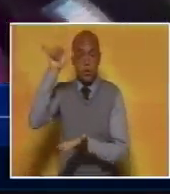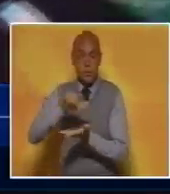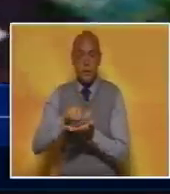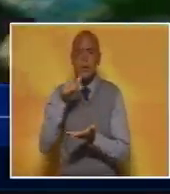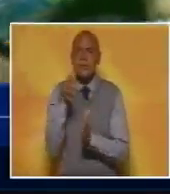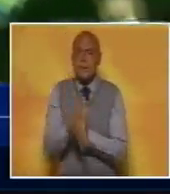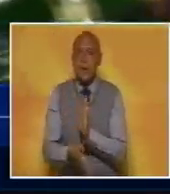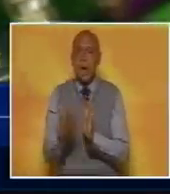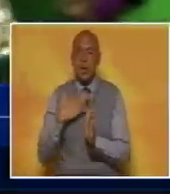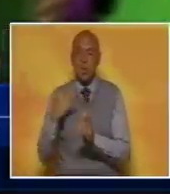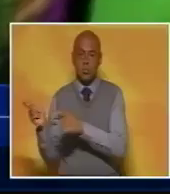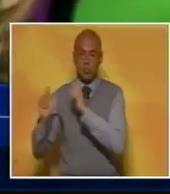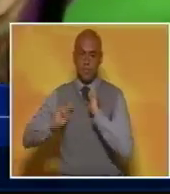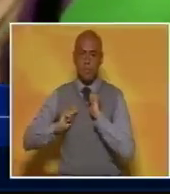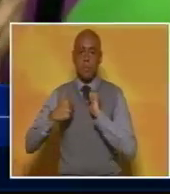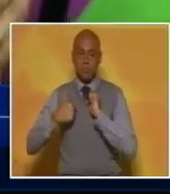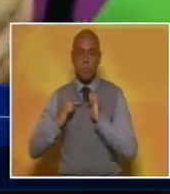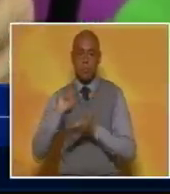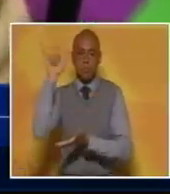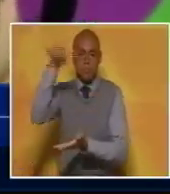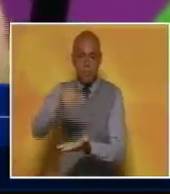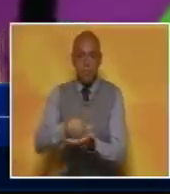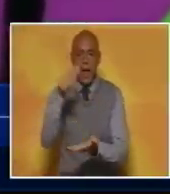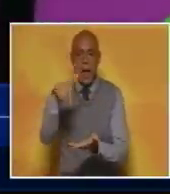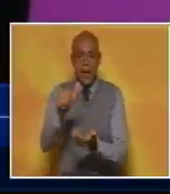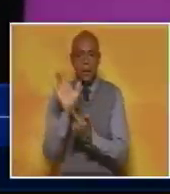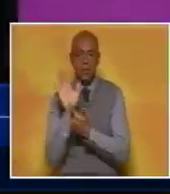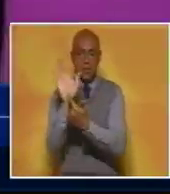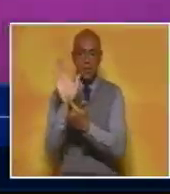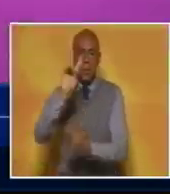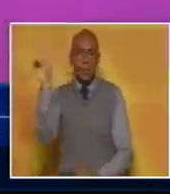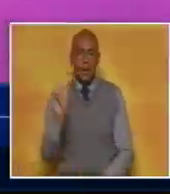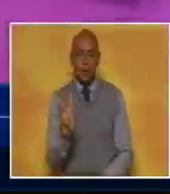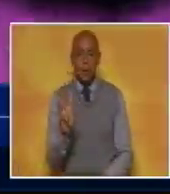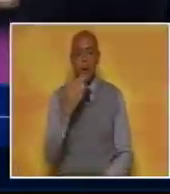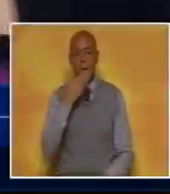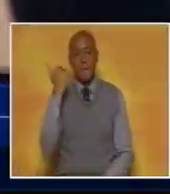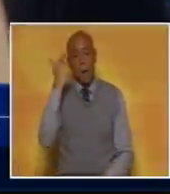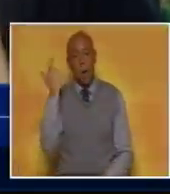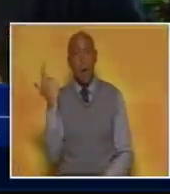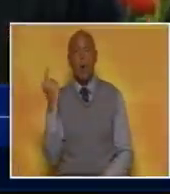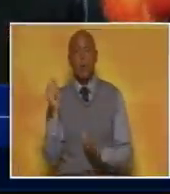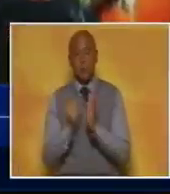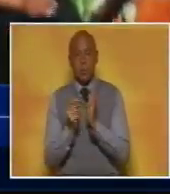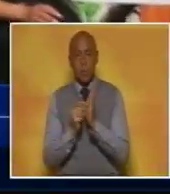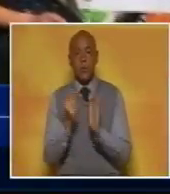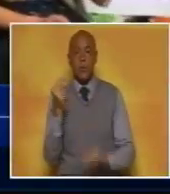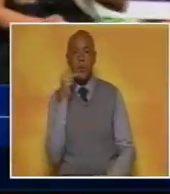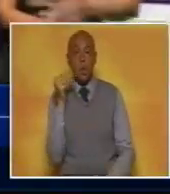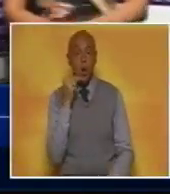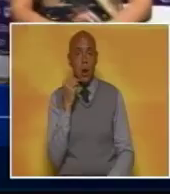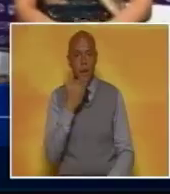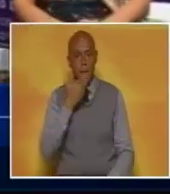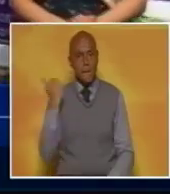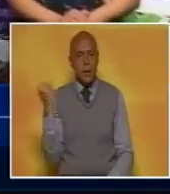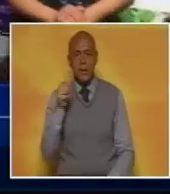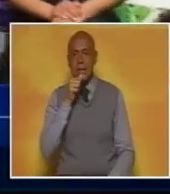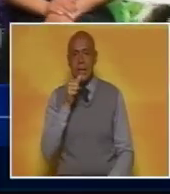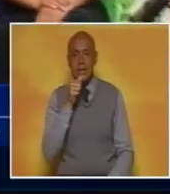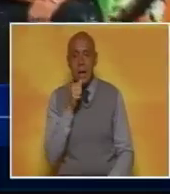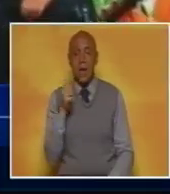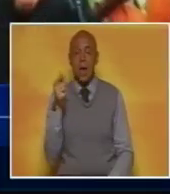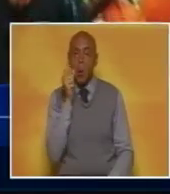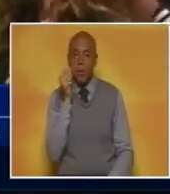representando nuestro país, a los mejores cacao del mundo, con un grupo de emprendimientos de chocolateros que nos acompañaron en